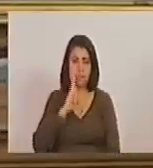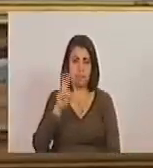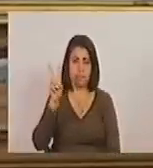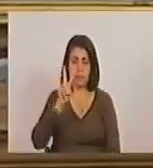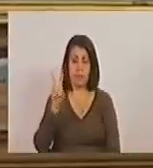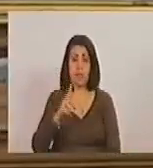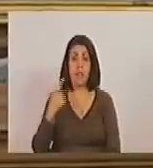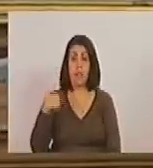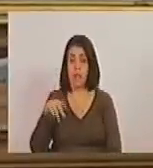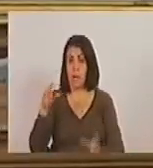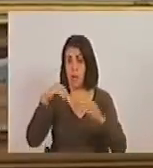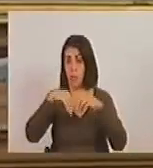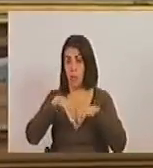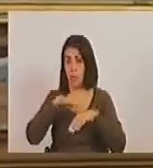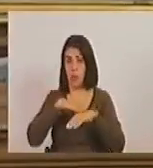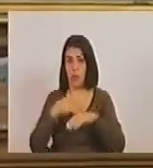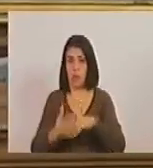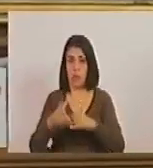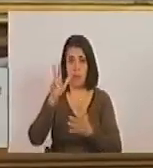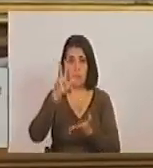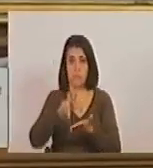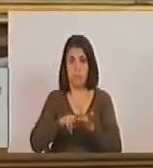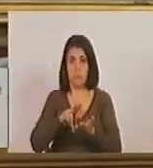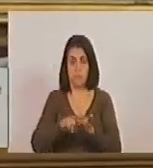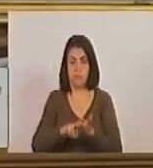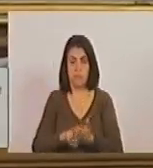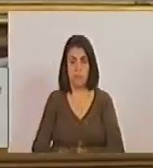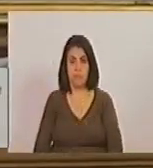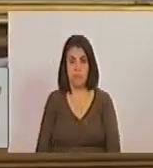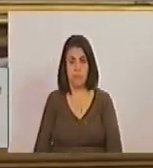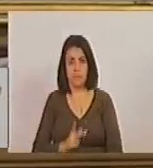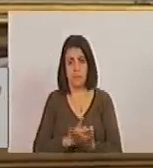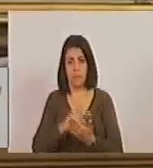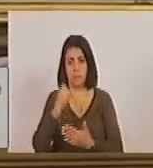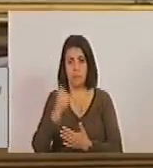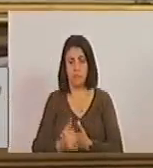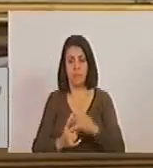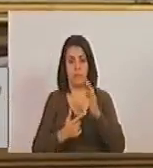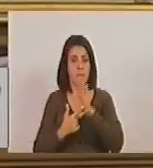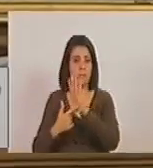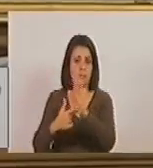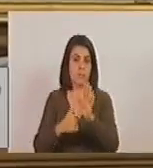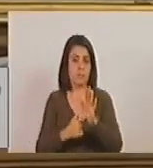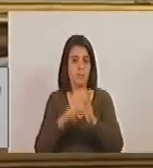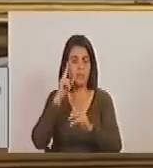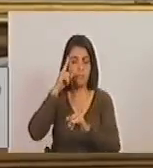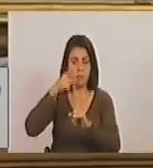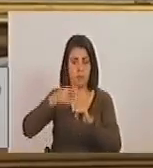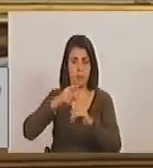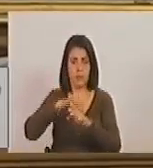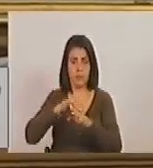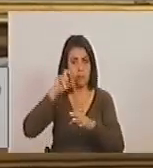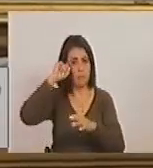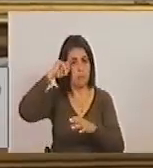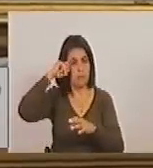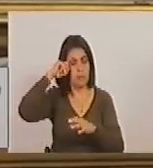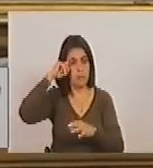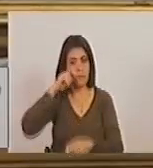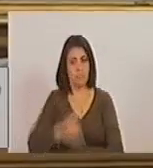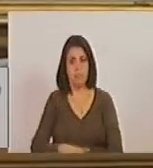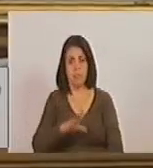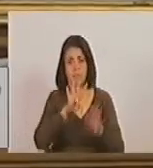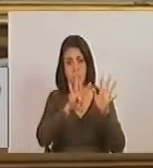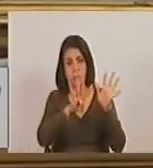Bolivariana de Venezuela que estén de acuerdo con aprobar el proyecto presentado con motivo de la conmemoración